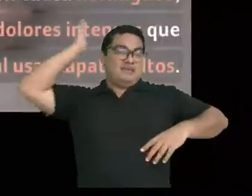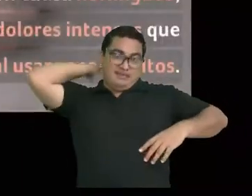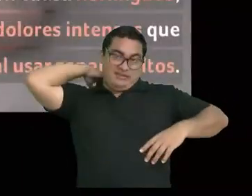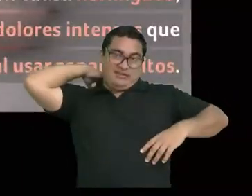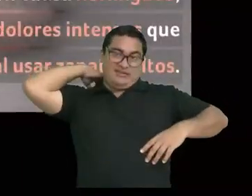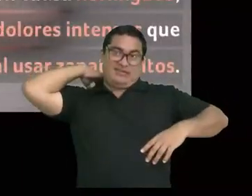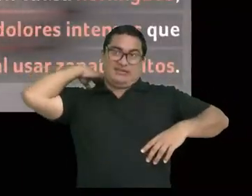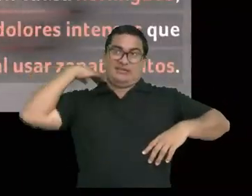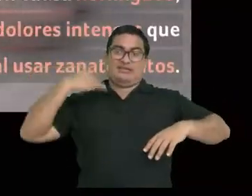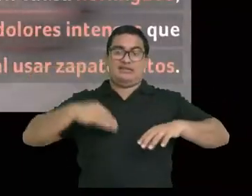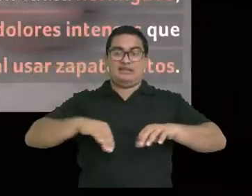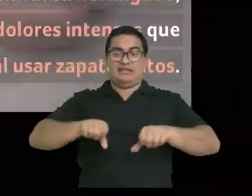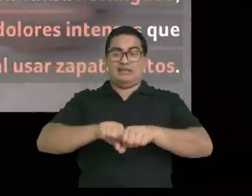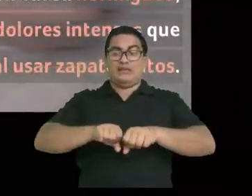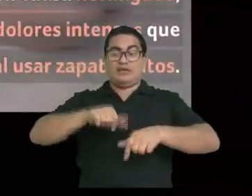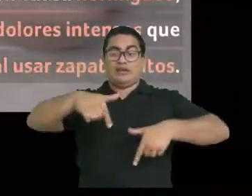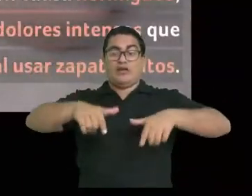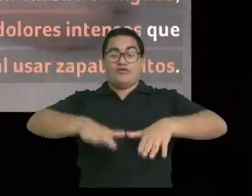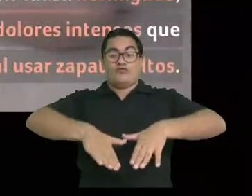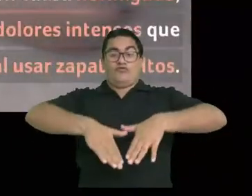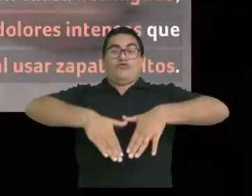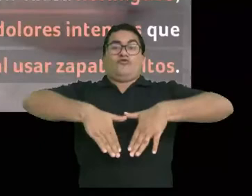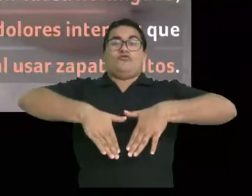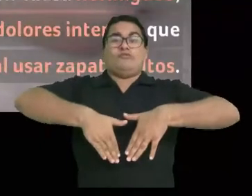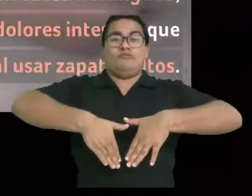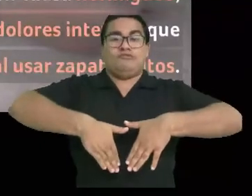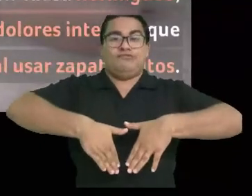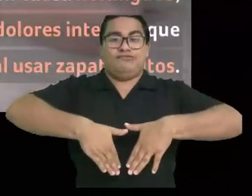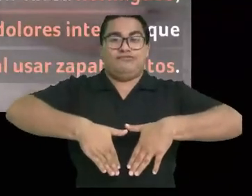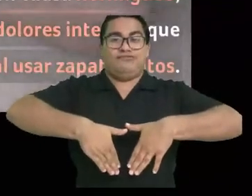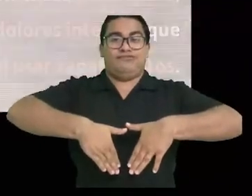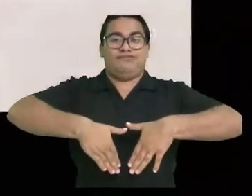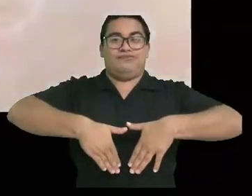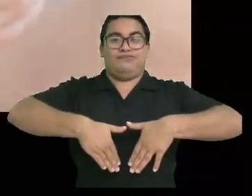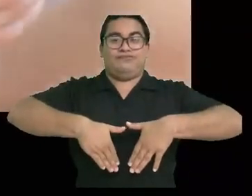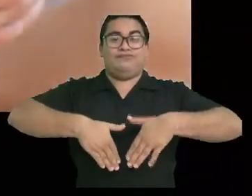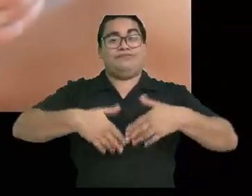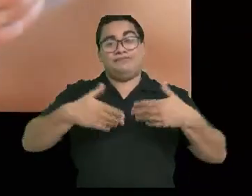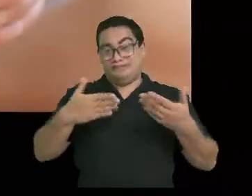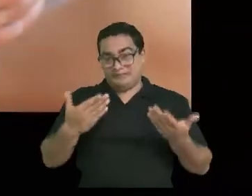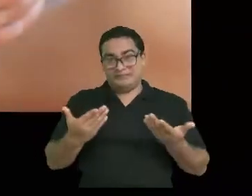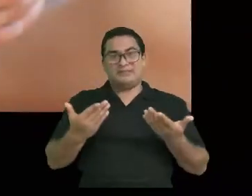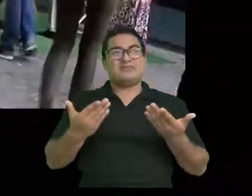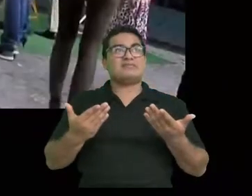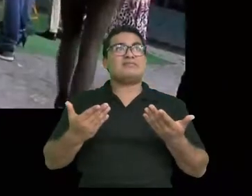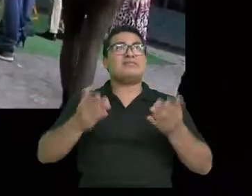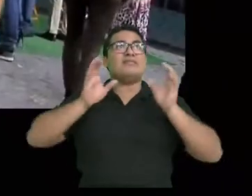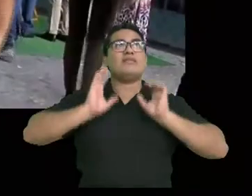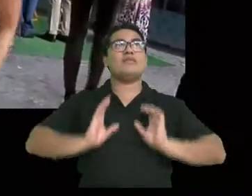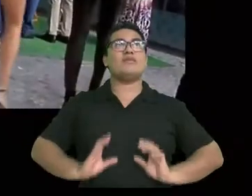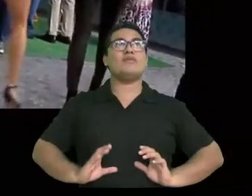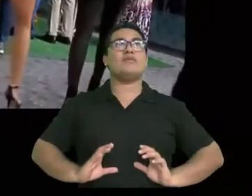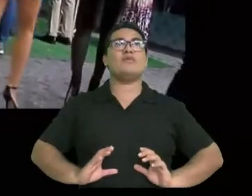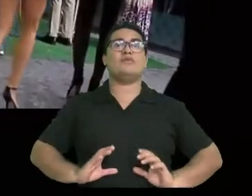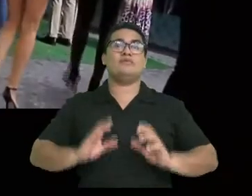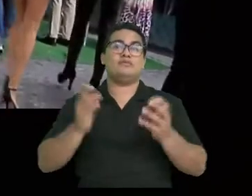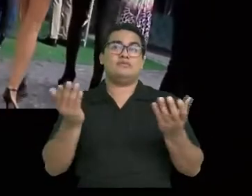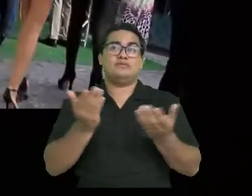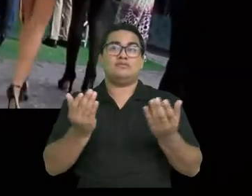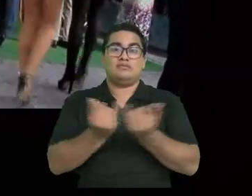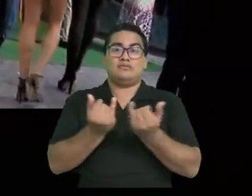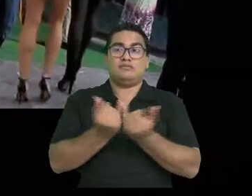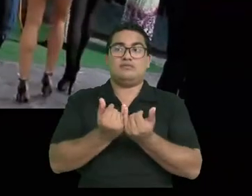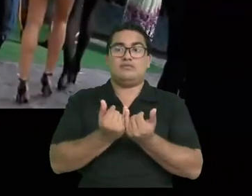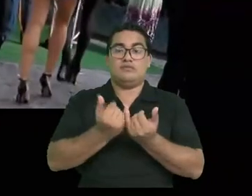tobillos, son los que a veces inicialmente empiezan las molestias. Pero todo el cuerpo como tal, inclusive hasta la